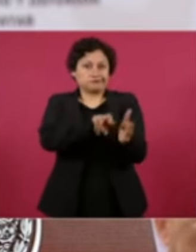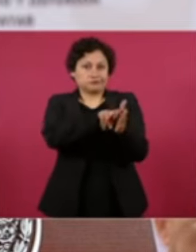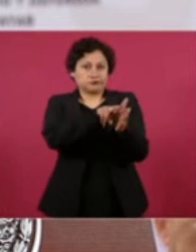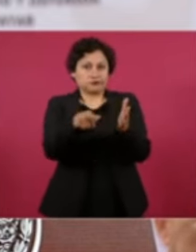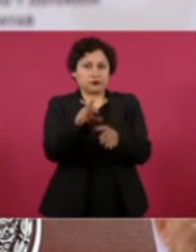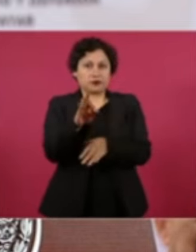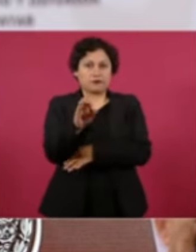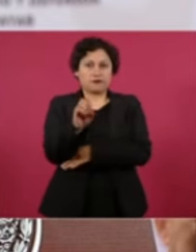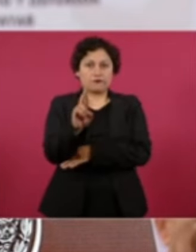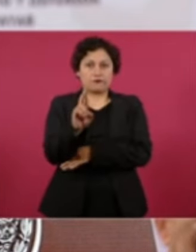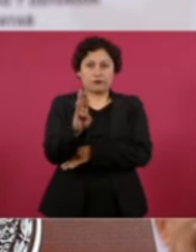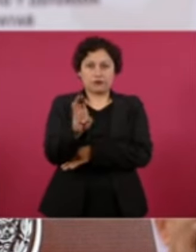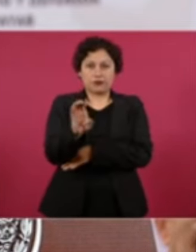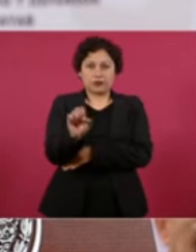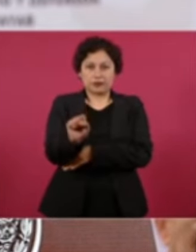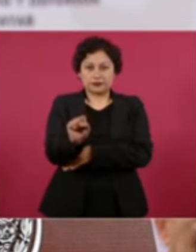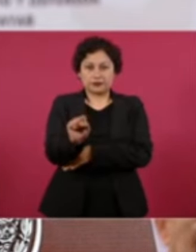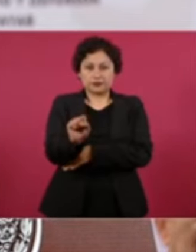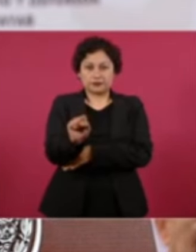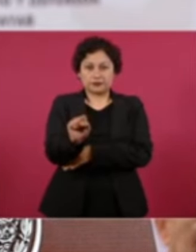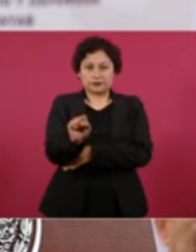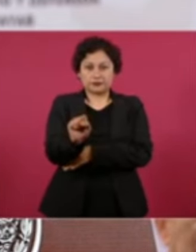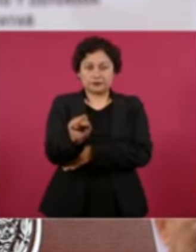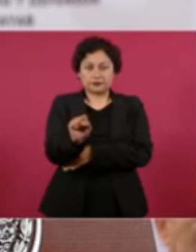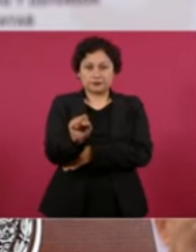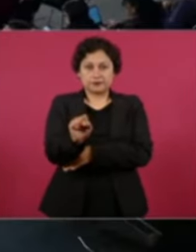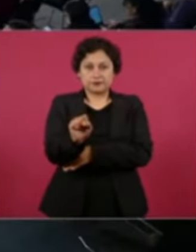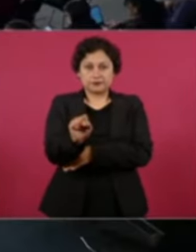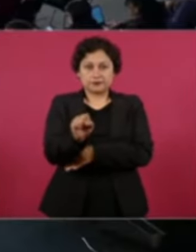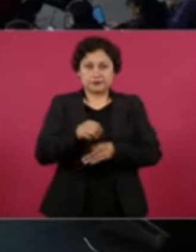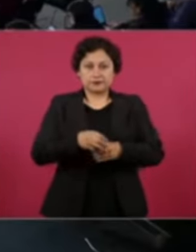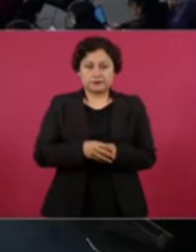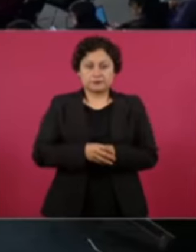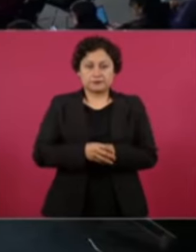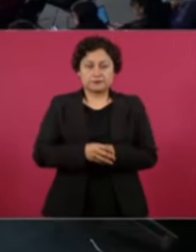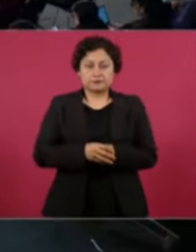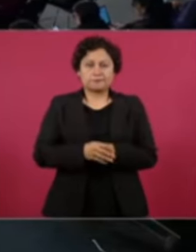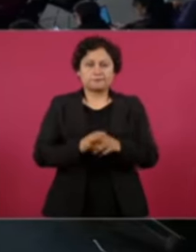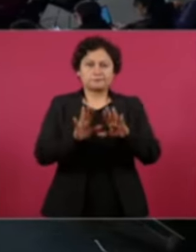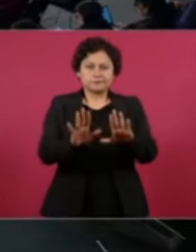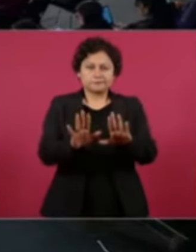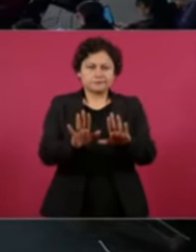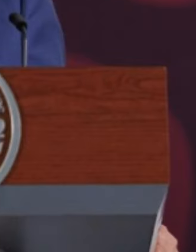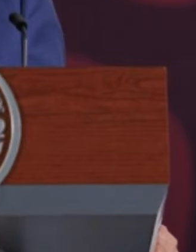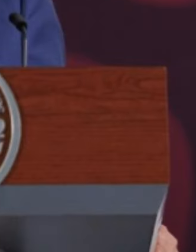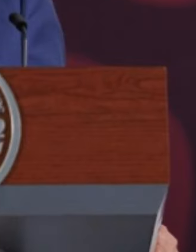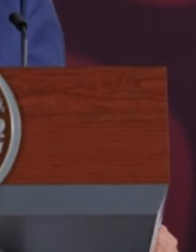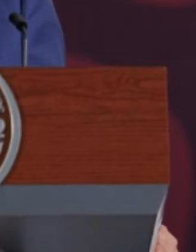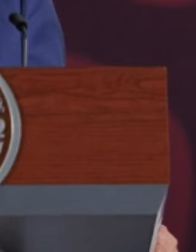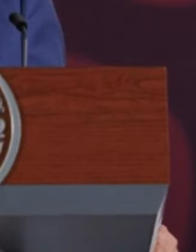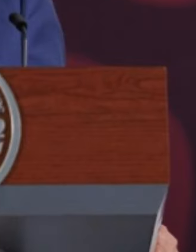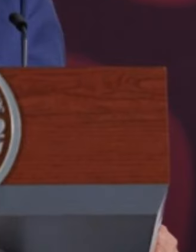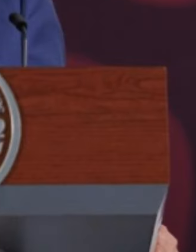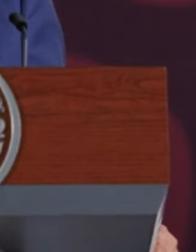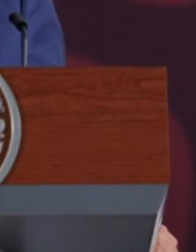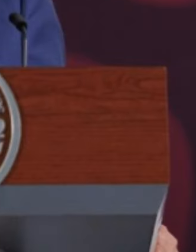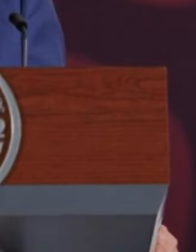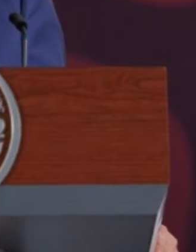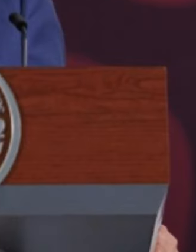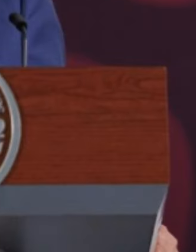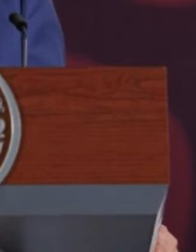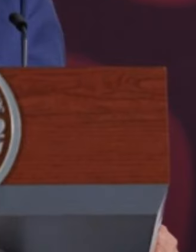los empresarios machuchones no quieren la reforma al Poder Judicial, donde el presidente López Obrador lo reta.